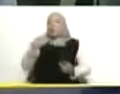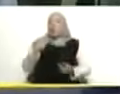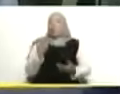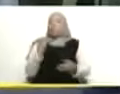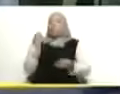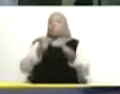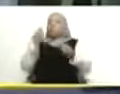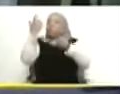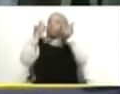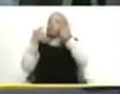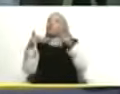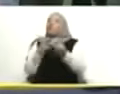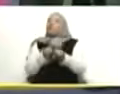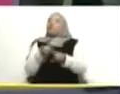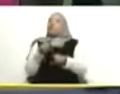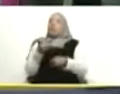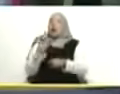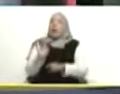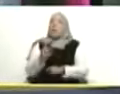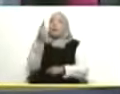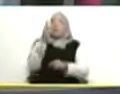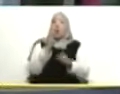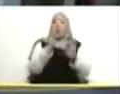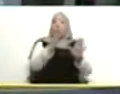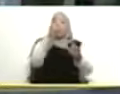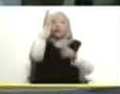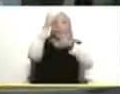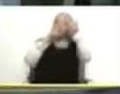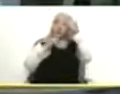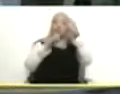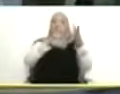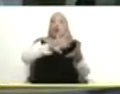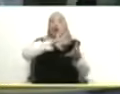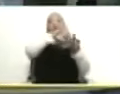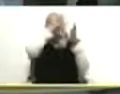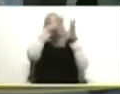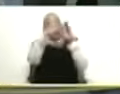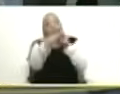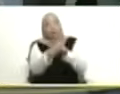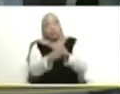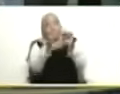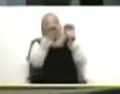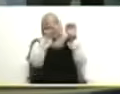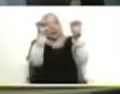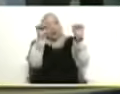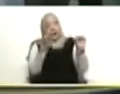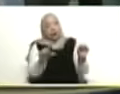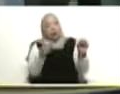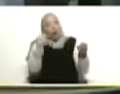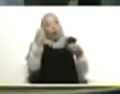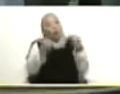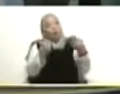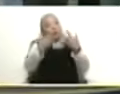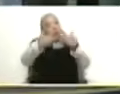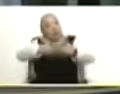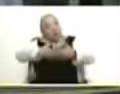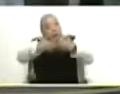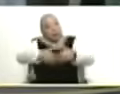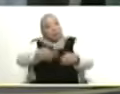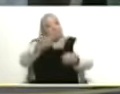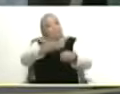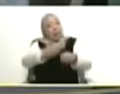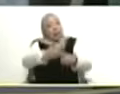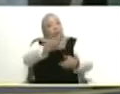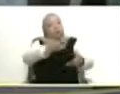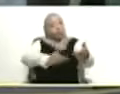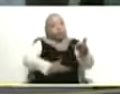primera etapa, presidente, con la llegada del comandante Hugo Chávez fue la transformación del modelo. Distribuir la renta petrolera, la distribución